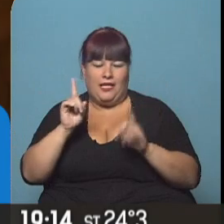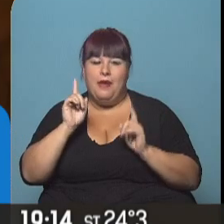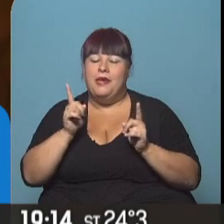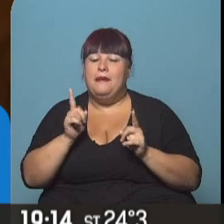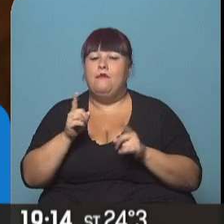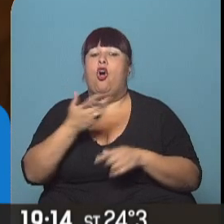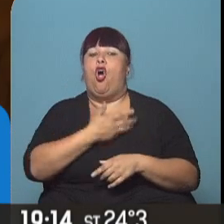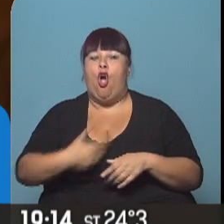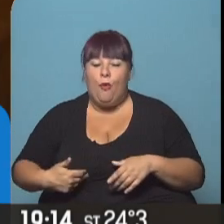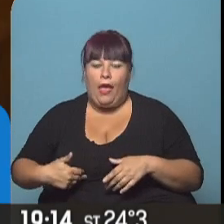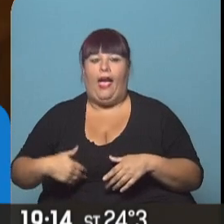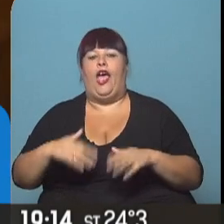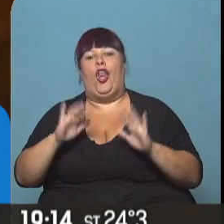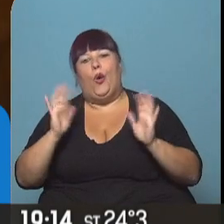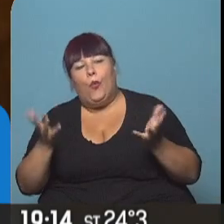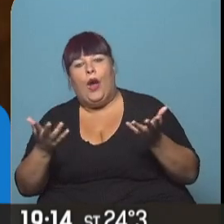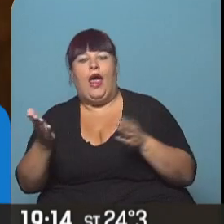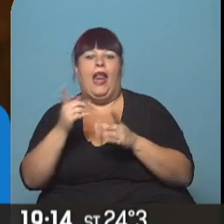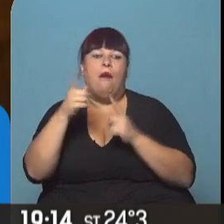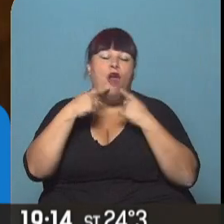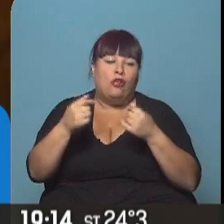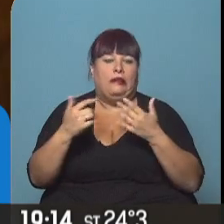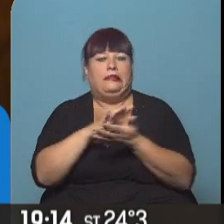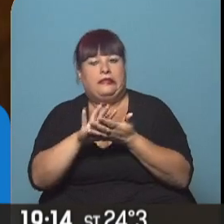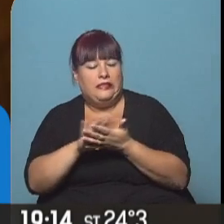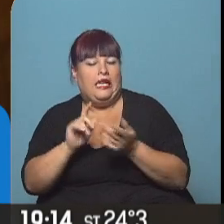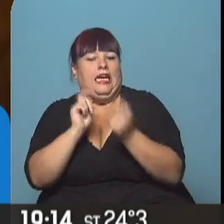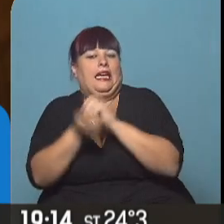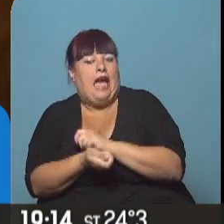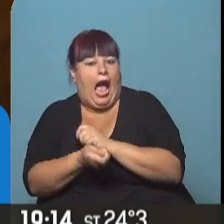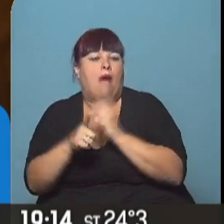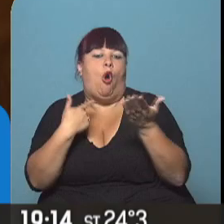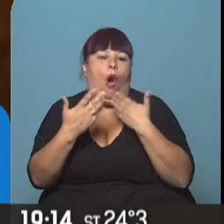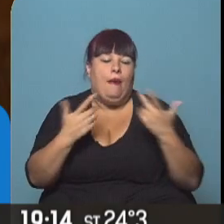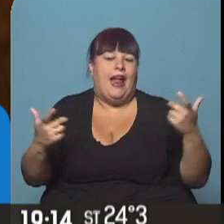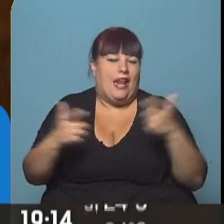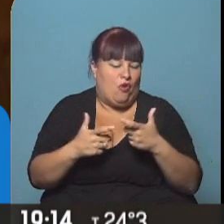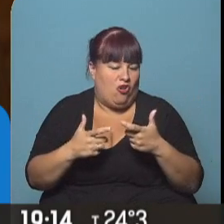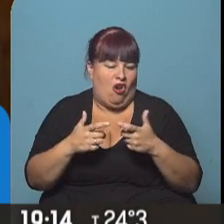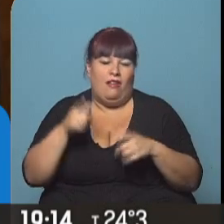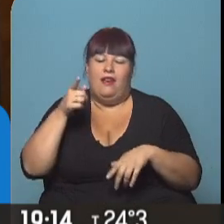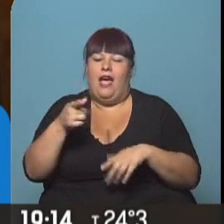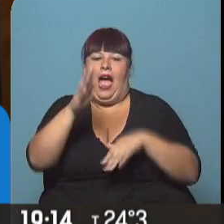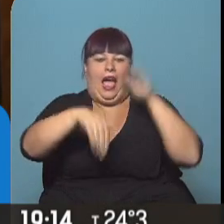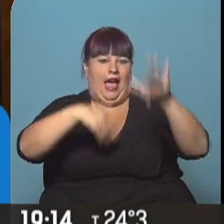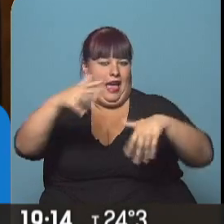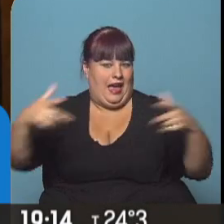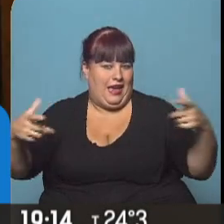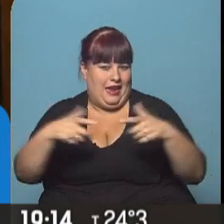donde los gobiernos reaccionaban ante determinadas protestas y modificaban o sentaban a la mesa de negociación a